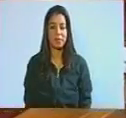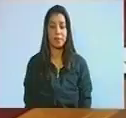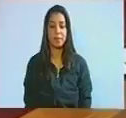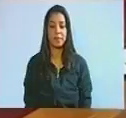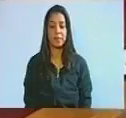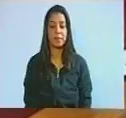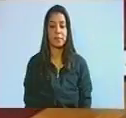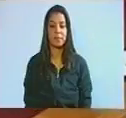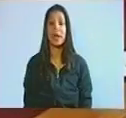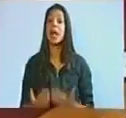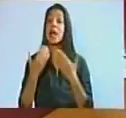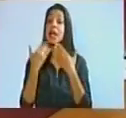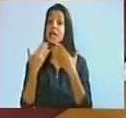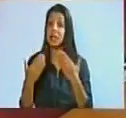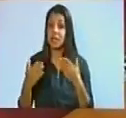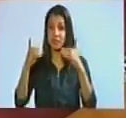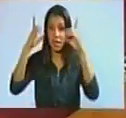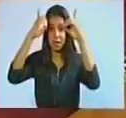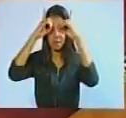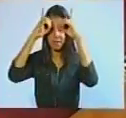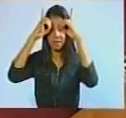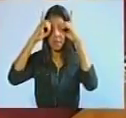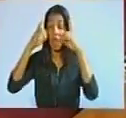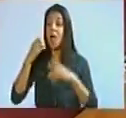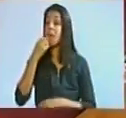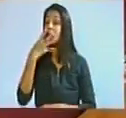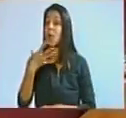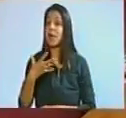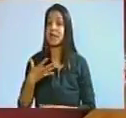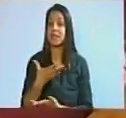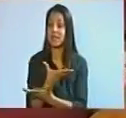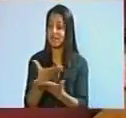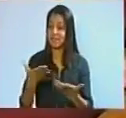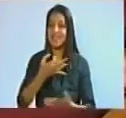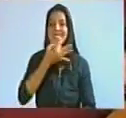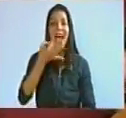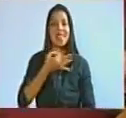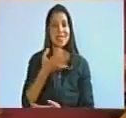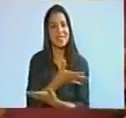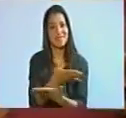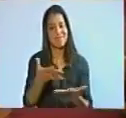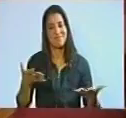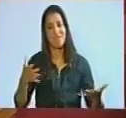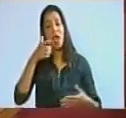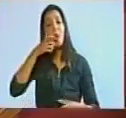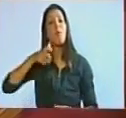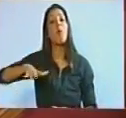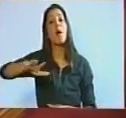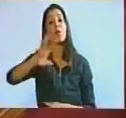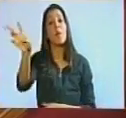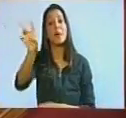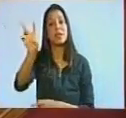Gracias, presidenta. Buenas tardes al pueblo de Venezuela, a los colegas y las